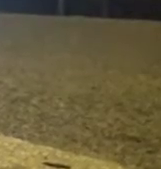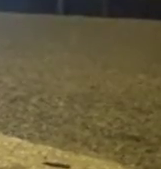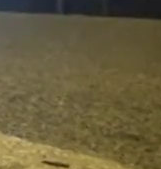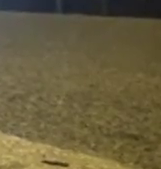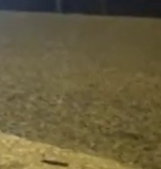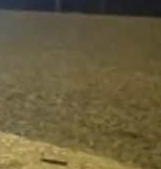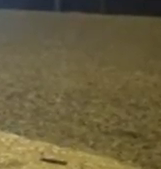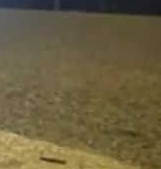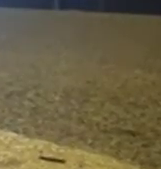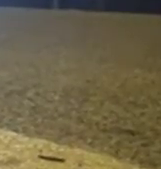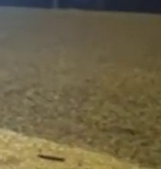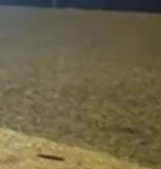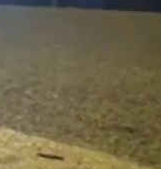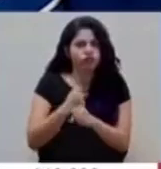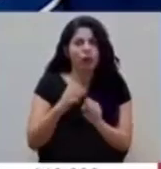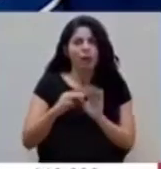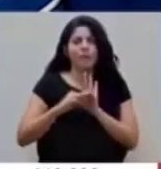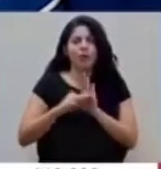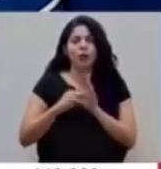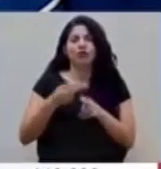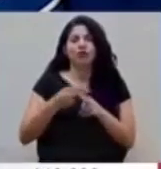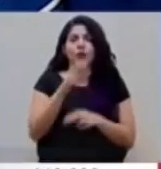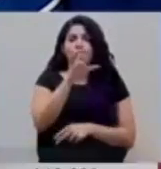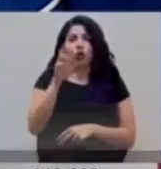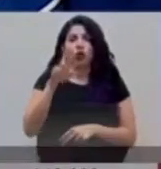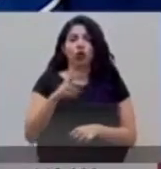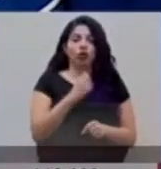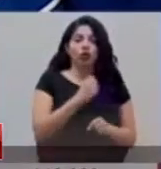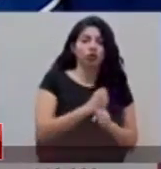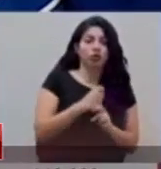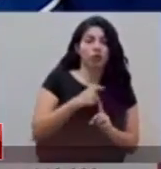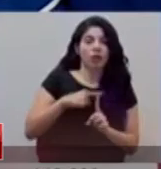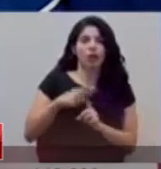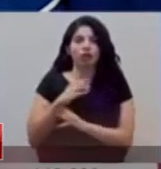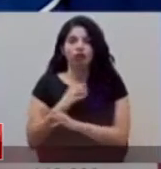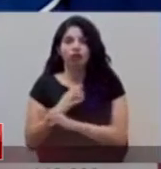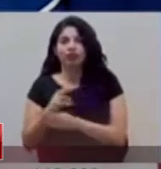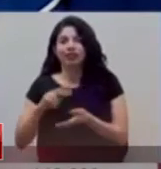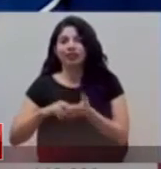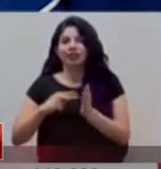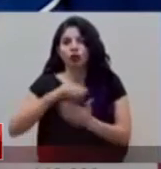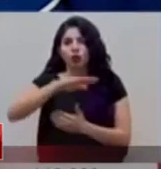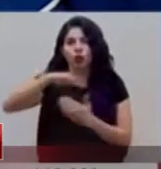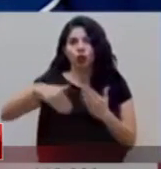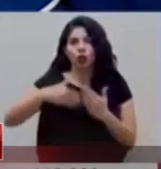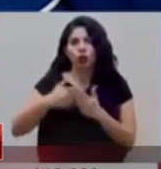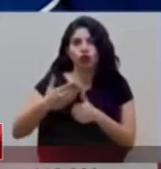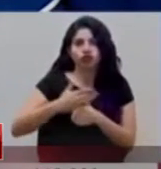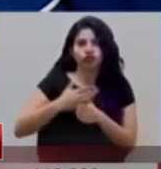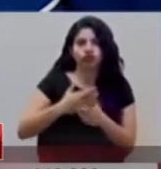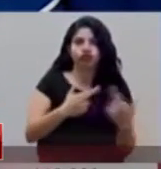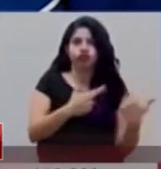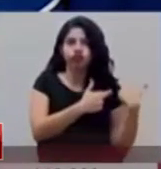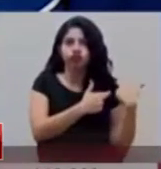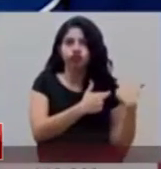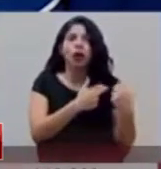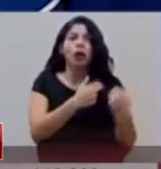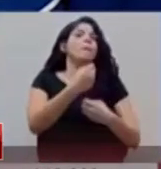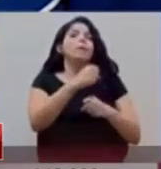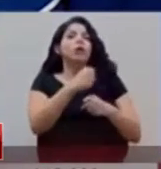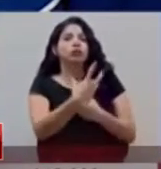trabajando en modelo costa rica- trabaja y se cuida modelo de gestión compartida con una participación activa de